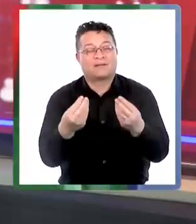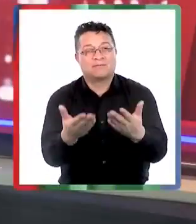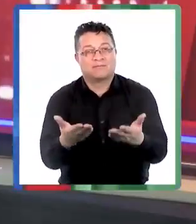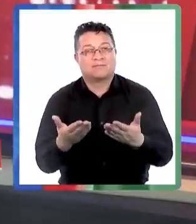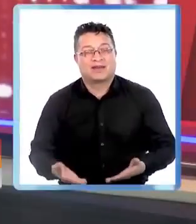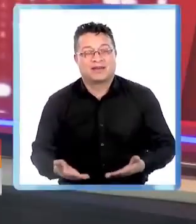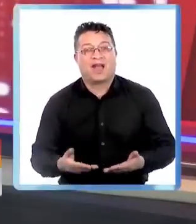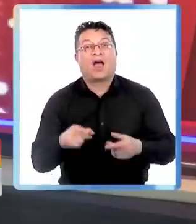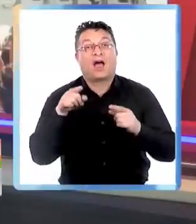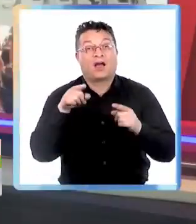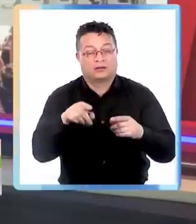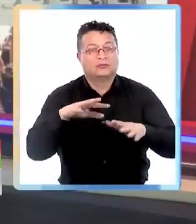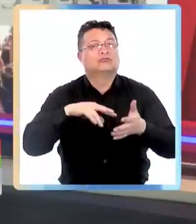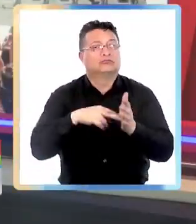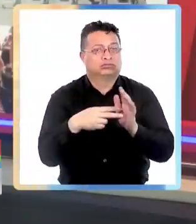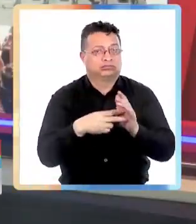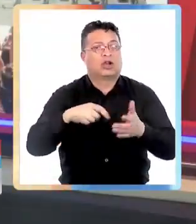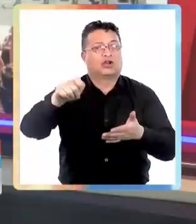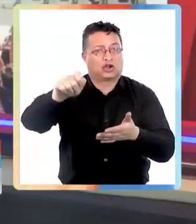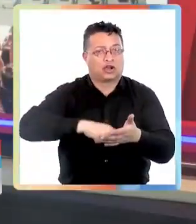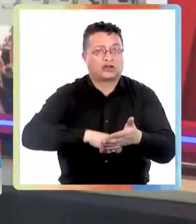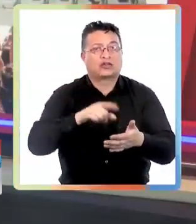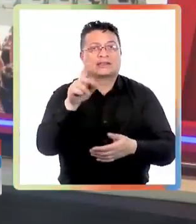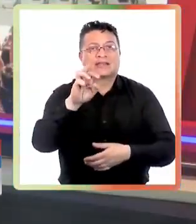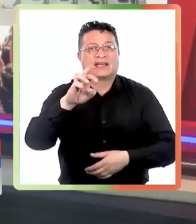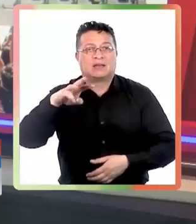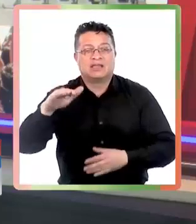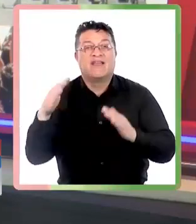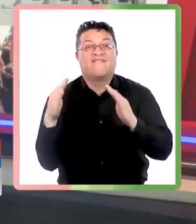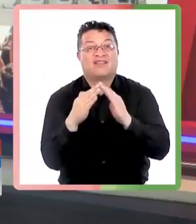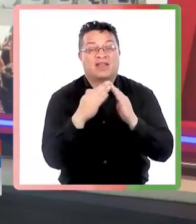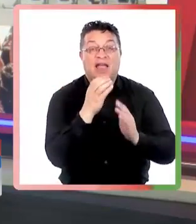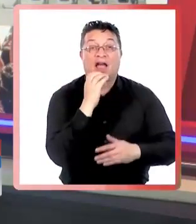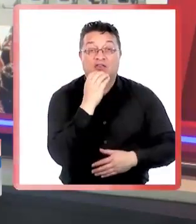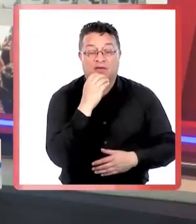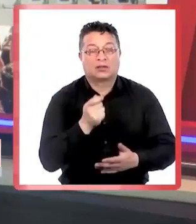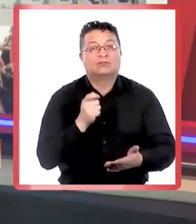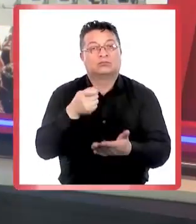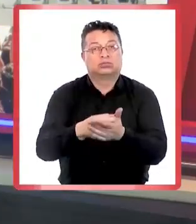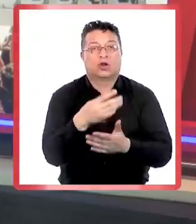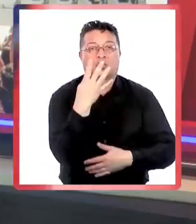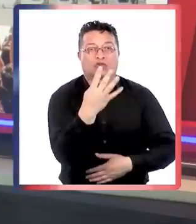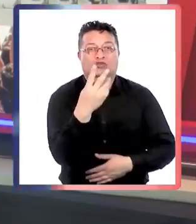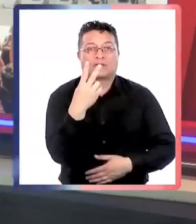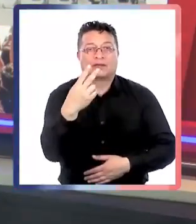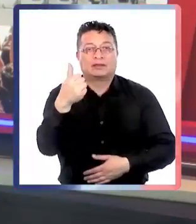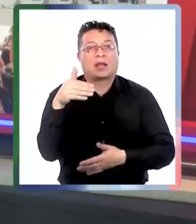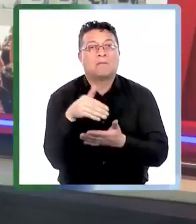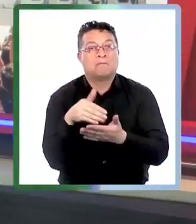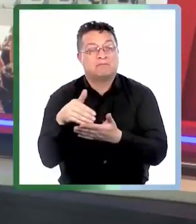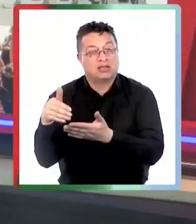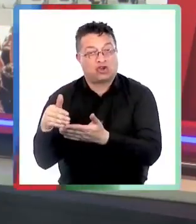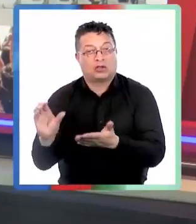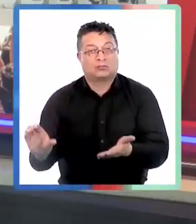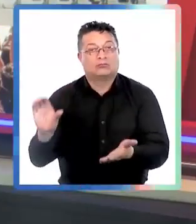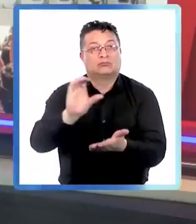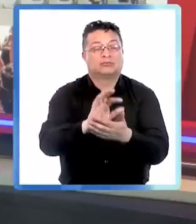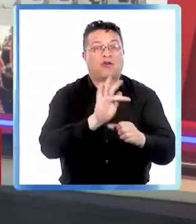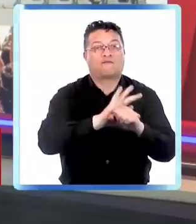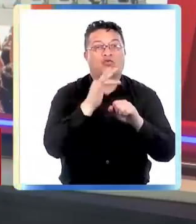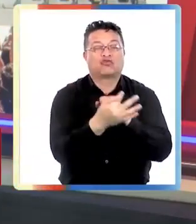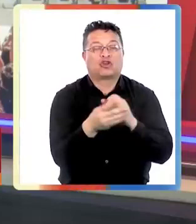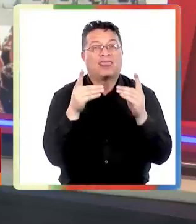¿qué tal? ¿Cómo están? Les damos la bienvenida. En el polémico contrato en que el Ceremi de Vivienda de Antofagasta le asignó 426 millones